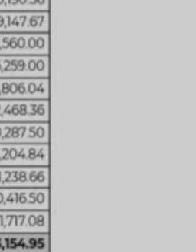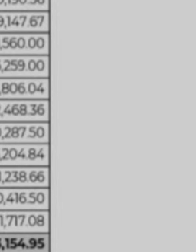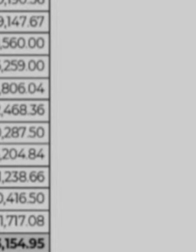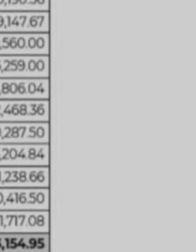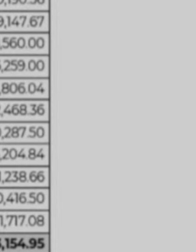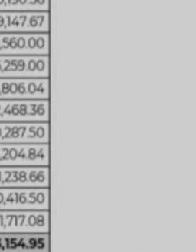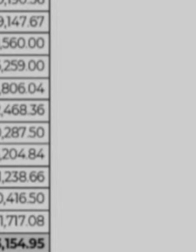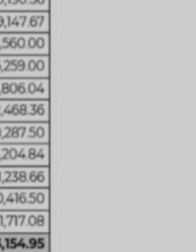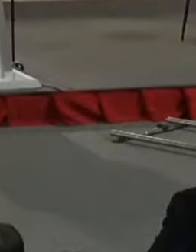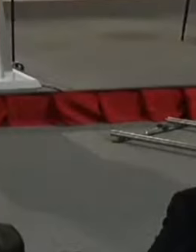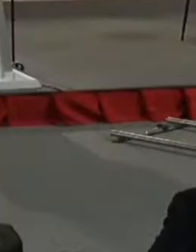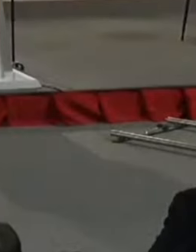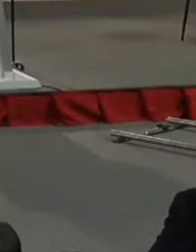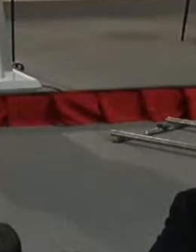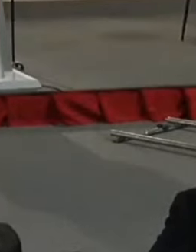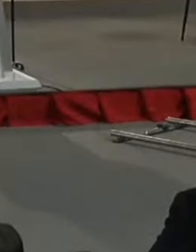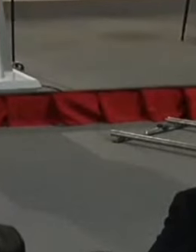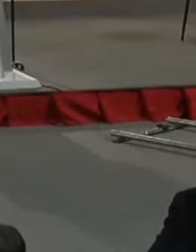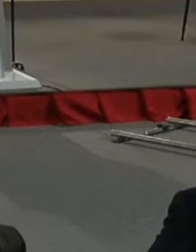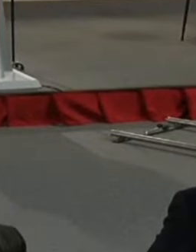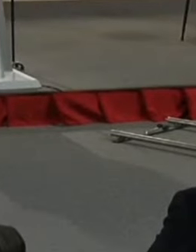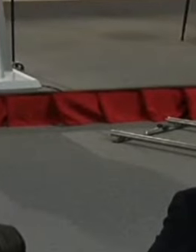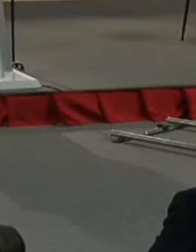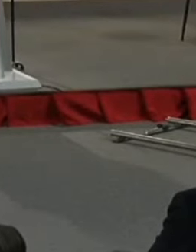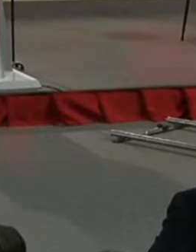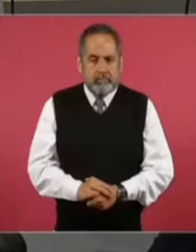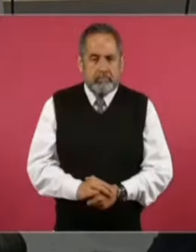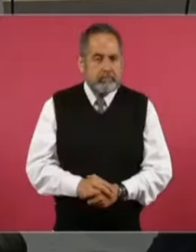de 500.000 pesos, que fueron un total de